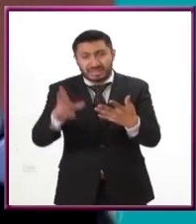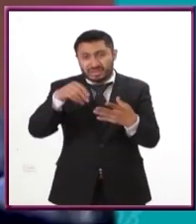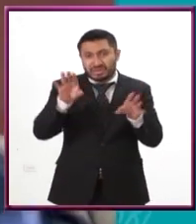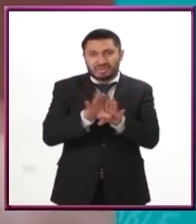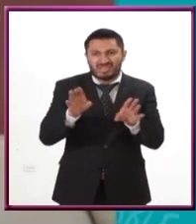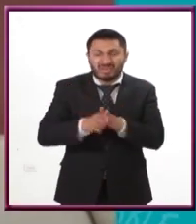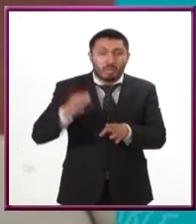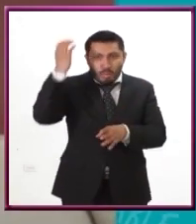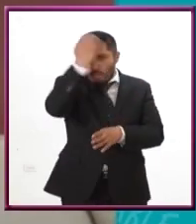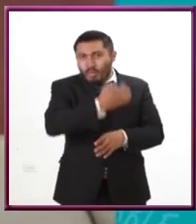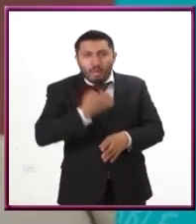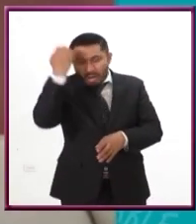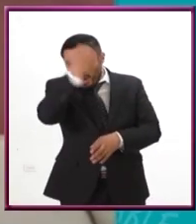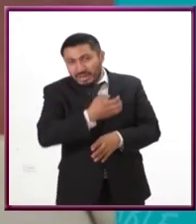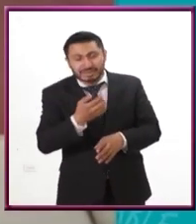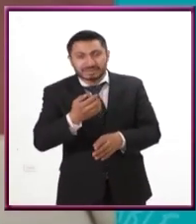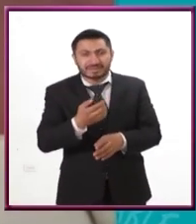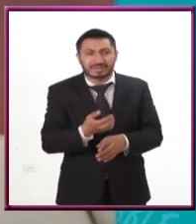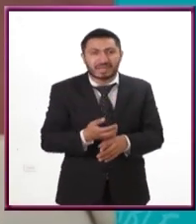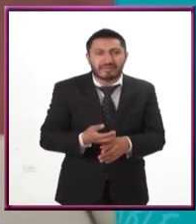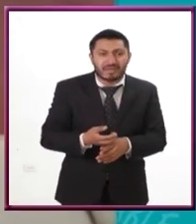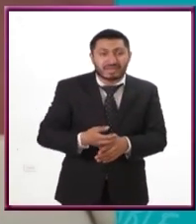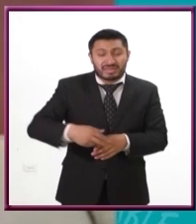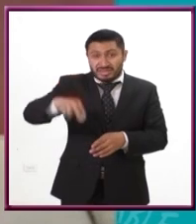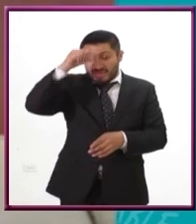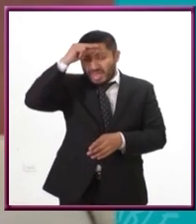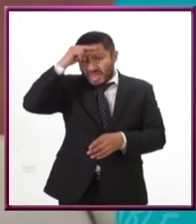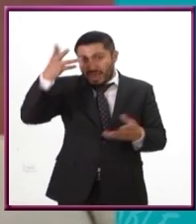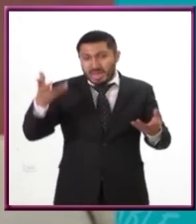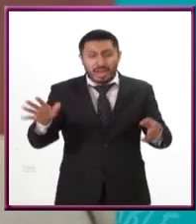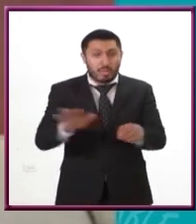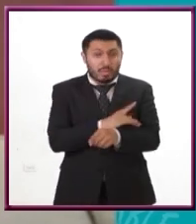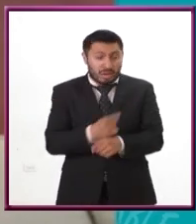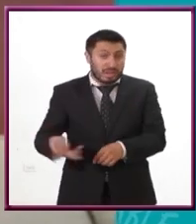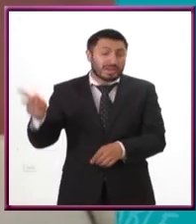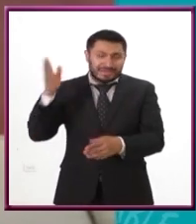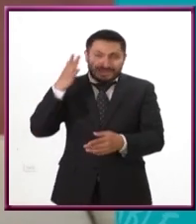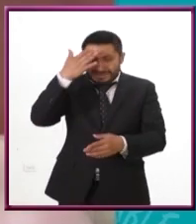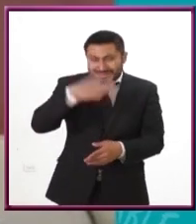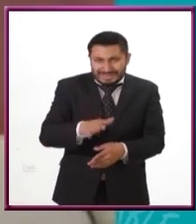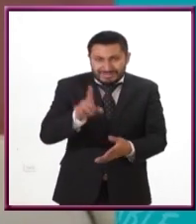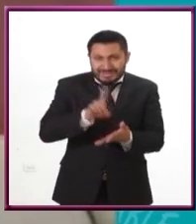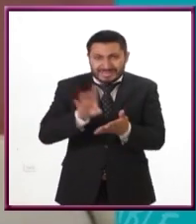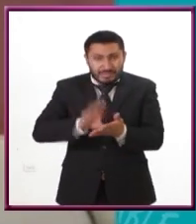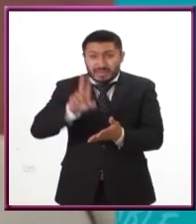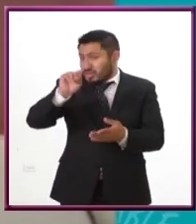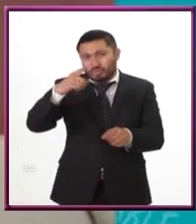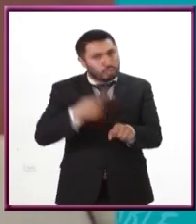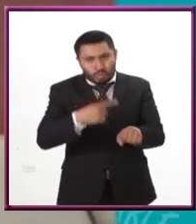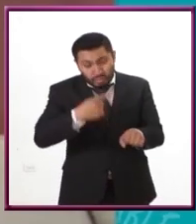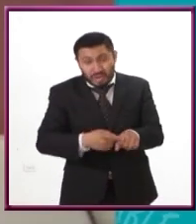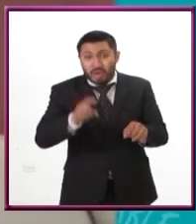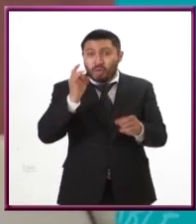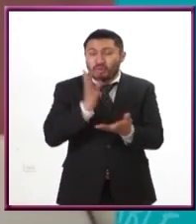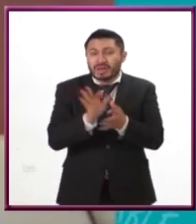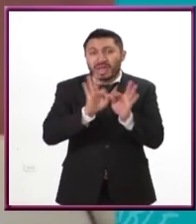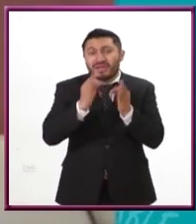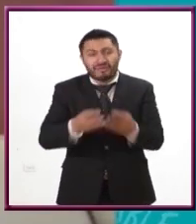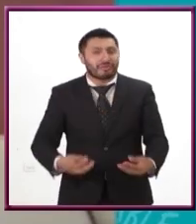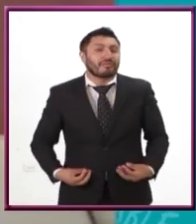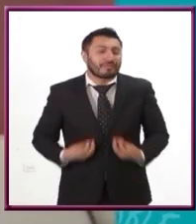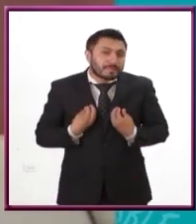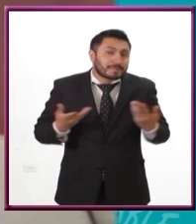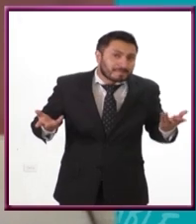en como una evaluación coeficiente intelectual, porque pues bien sabemos, la discapacidad no es una enfermedad, es